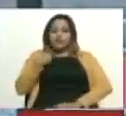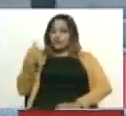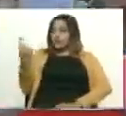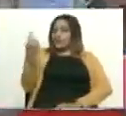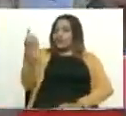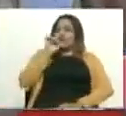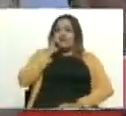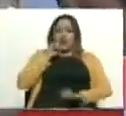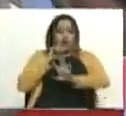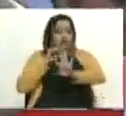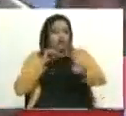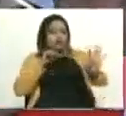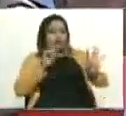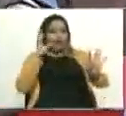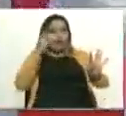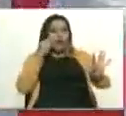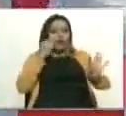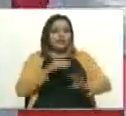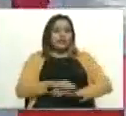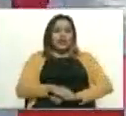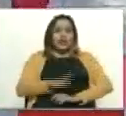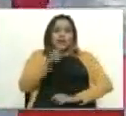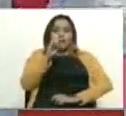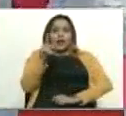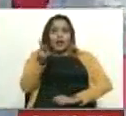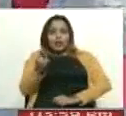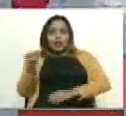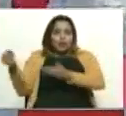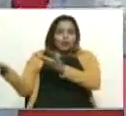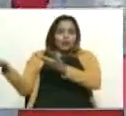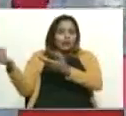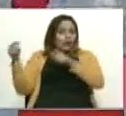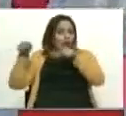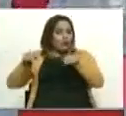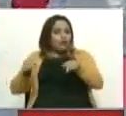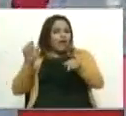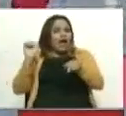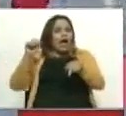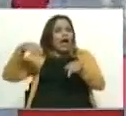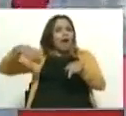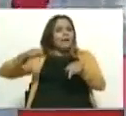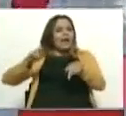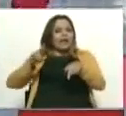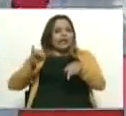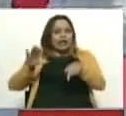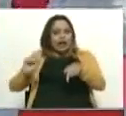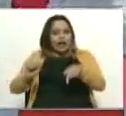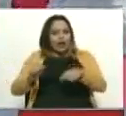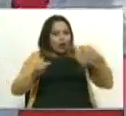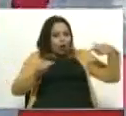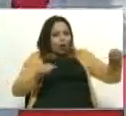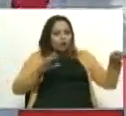junta. Pedro Infante, América Pérez, Carlos